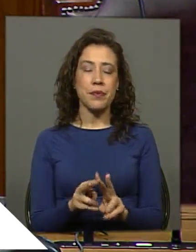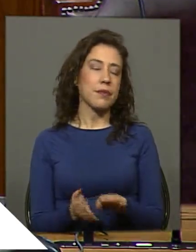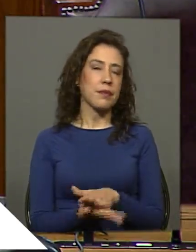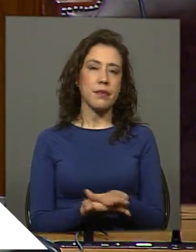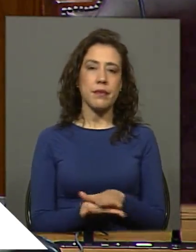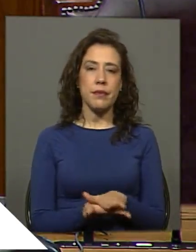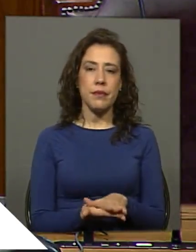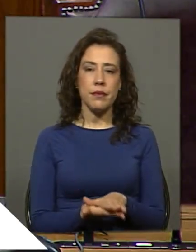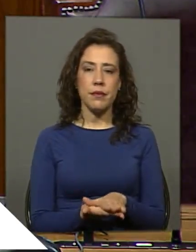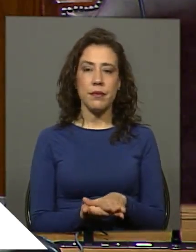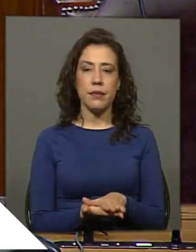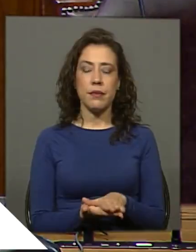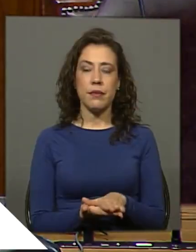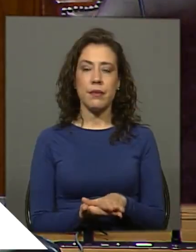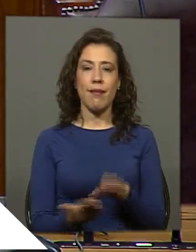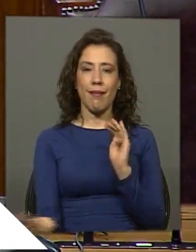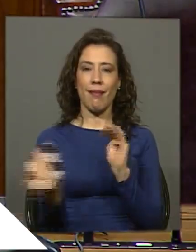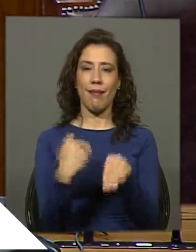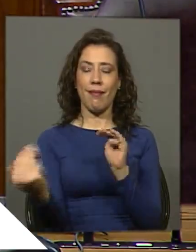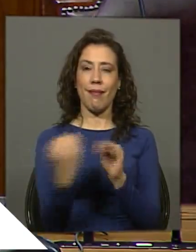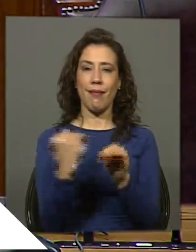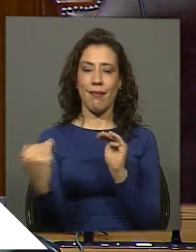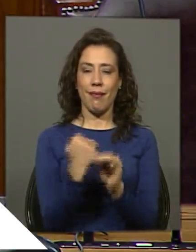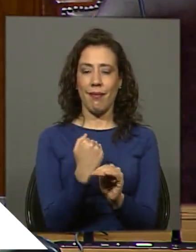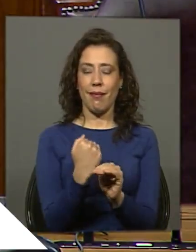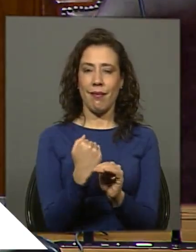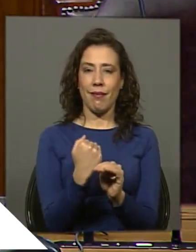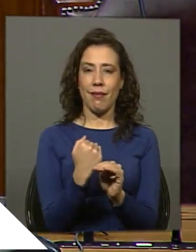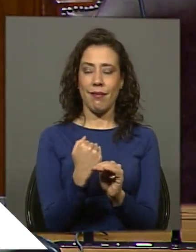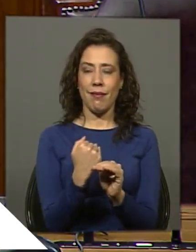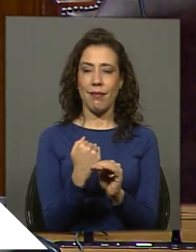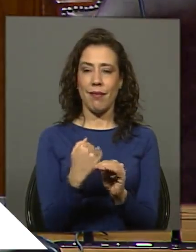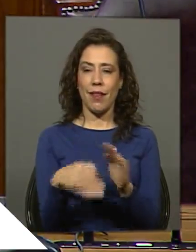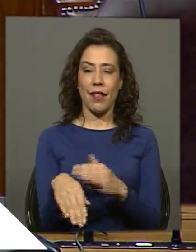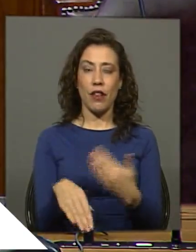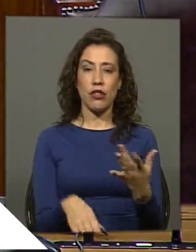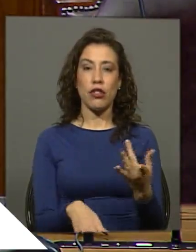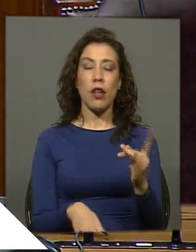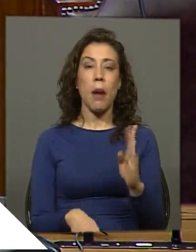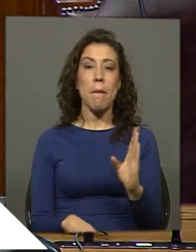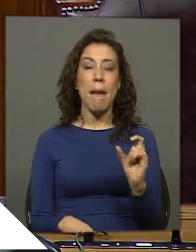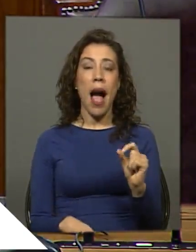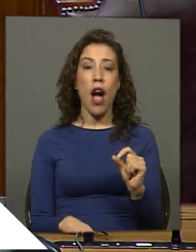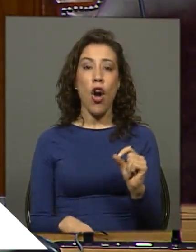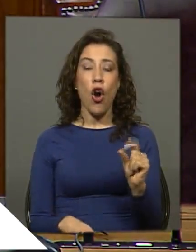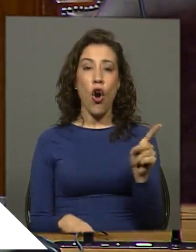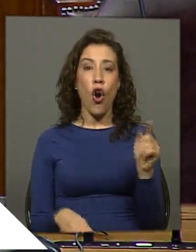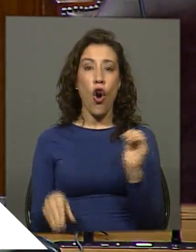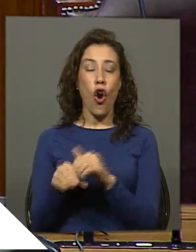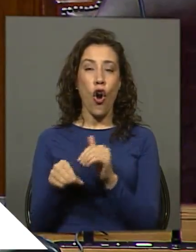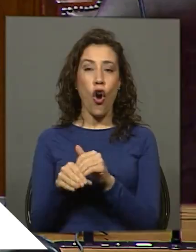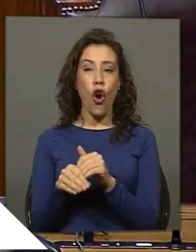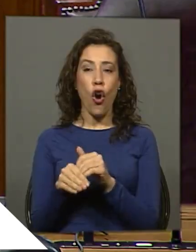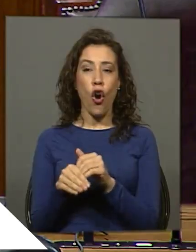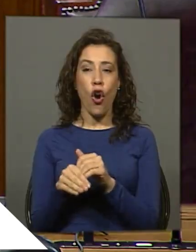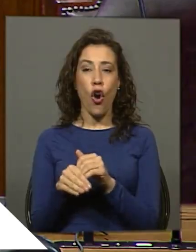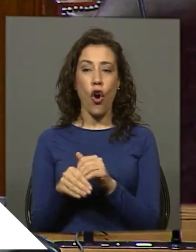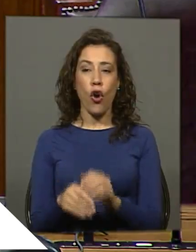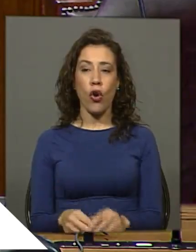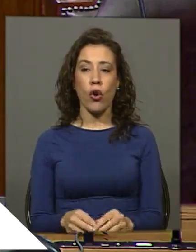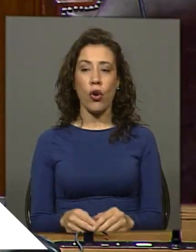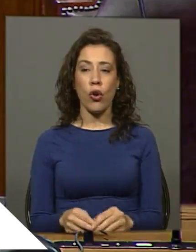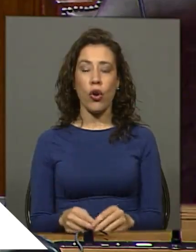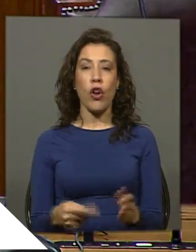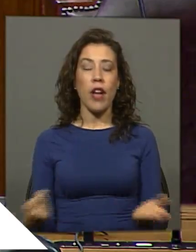ejemplo hacer una carretera en una concesión son los bancos los que hacen el